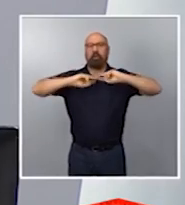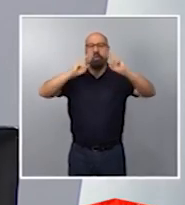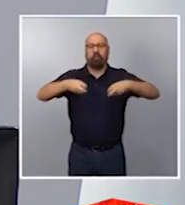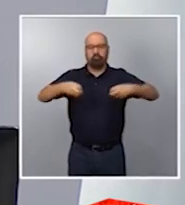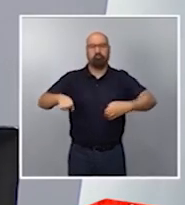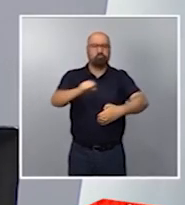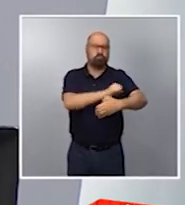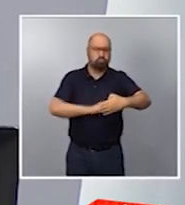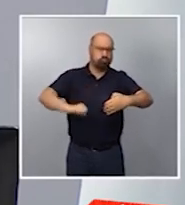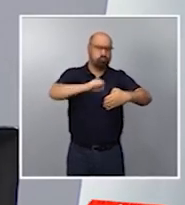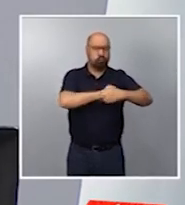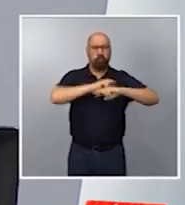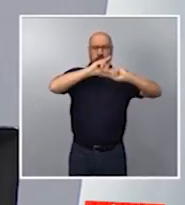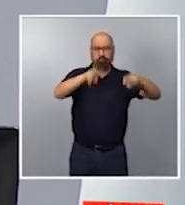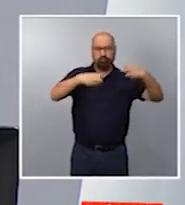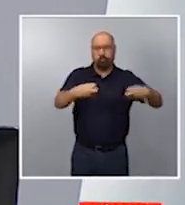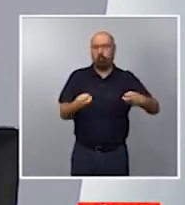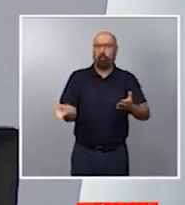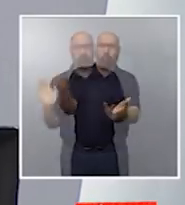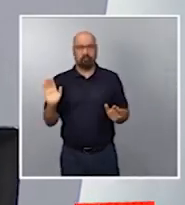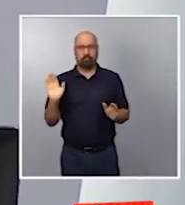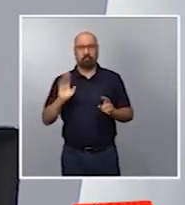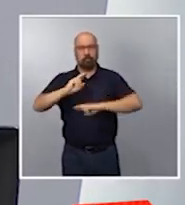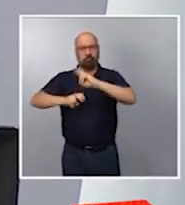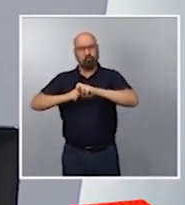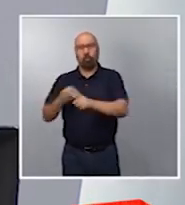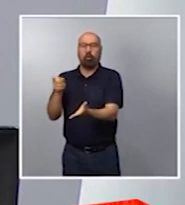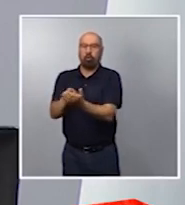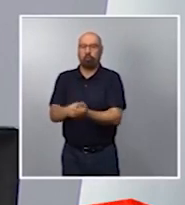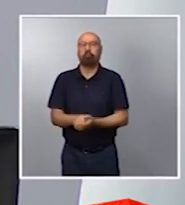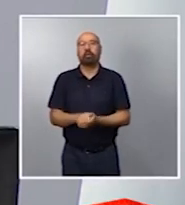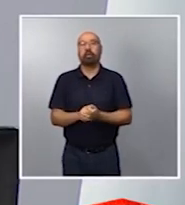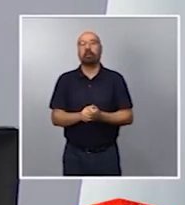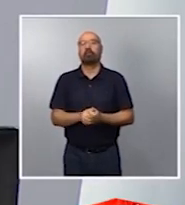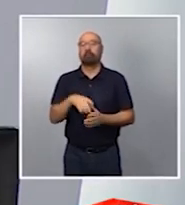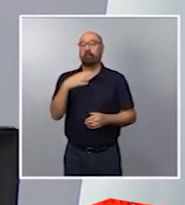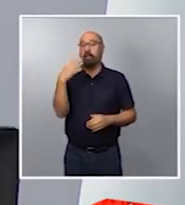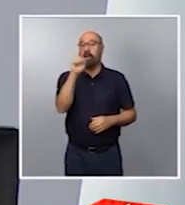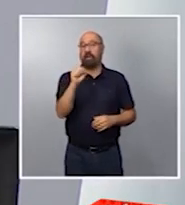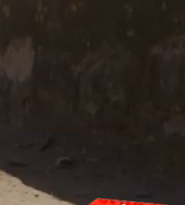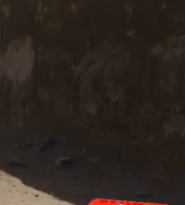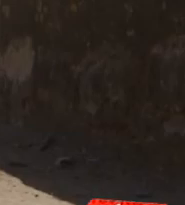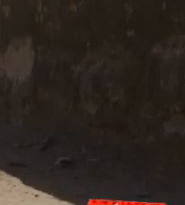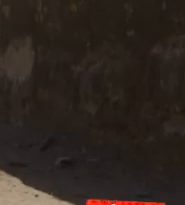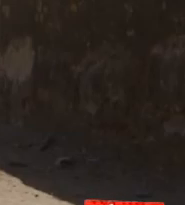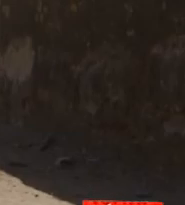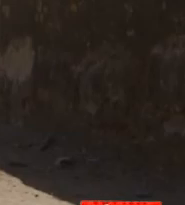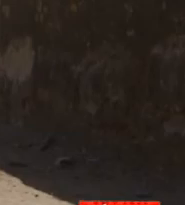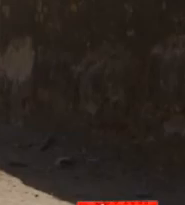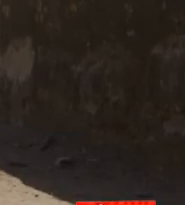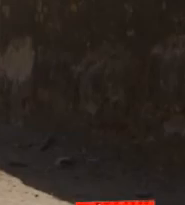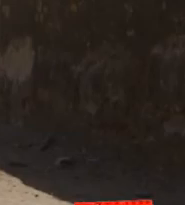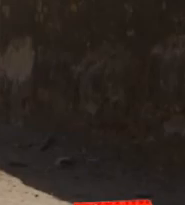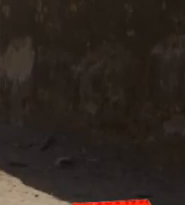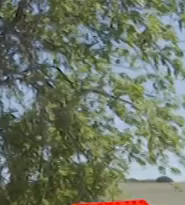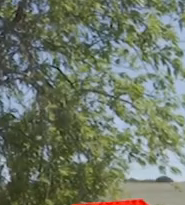de agua pase del 10%, actual al 20% en el año 2027 el consejo de ministros